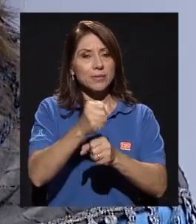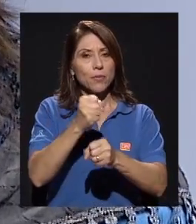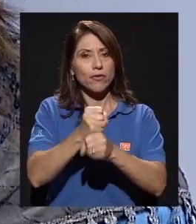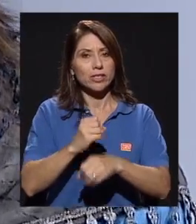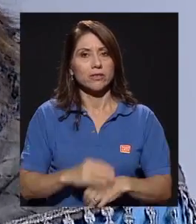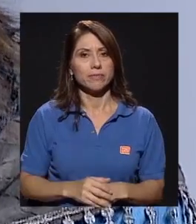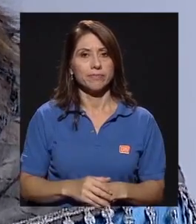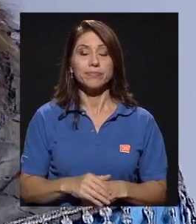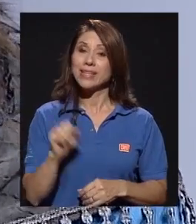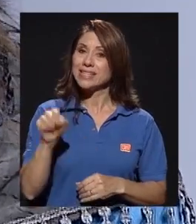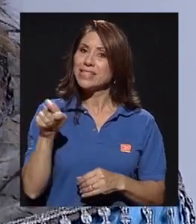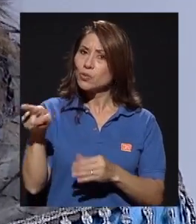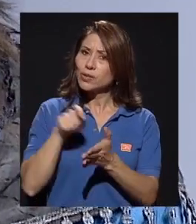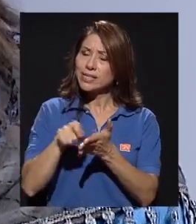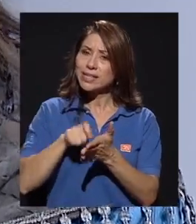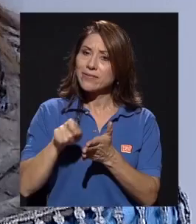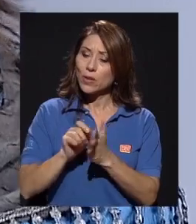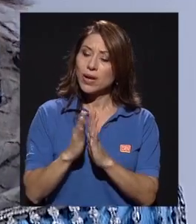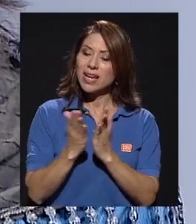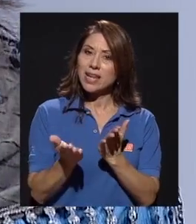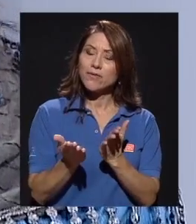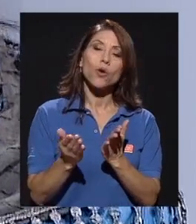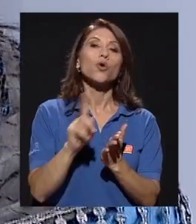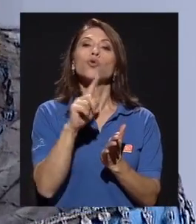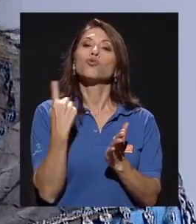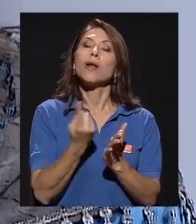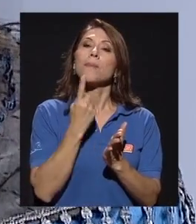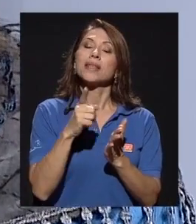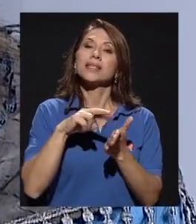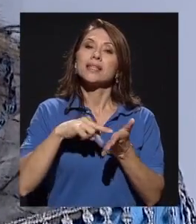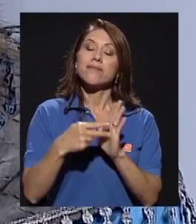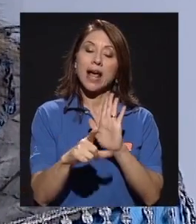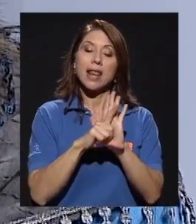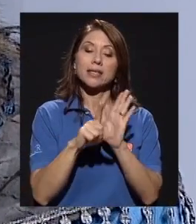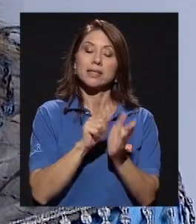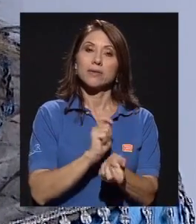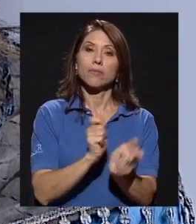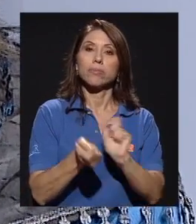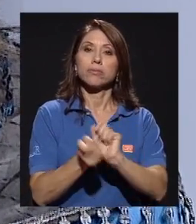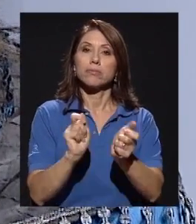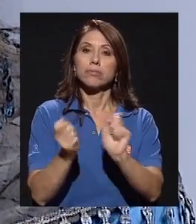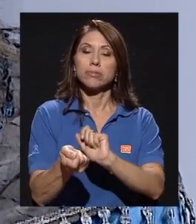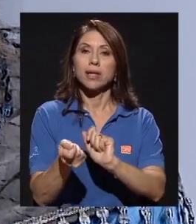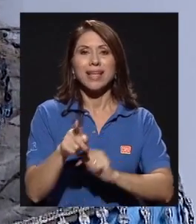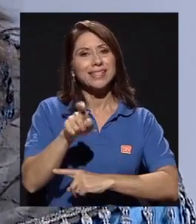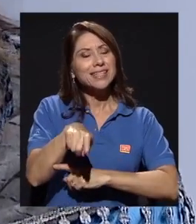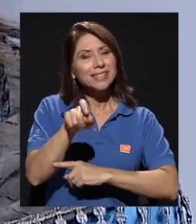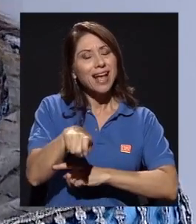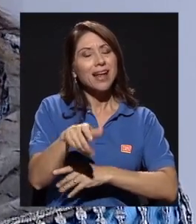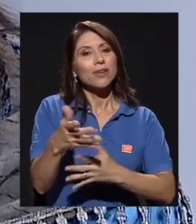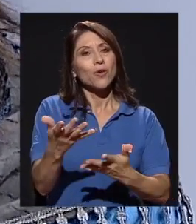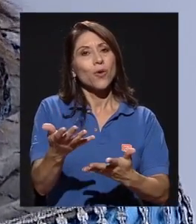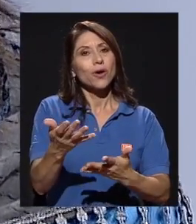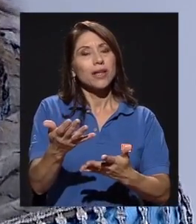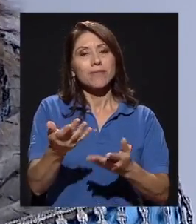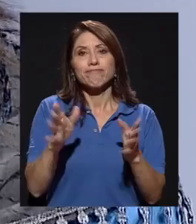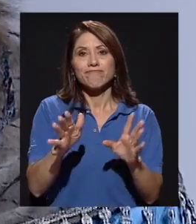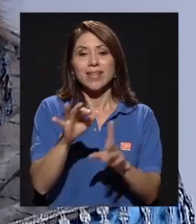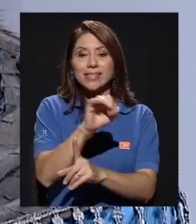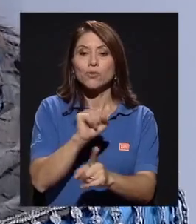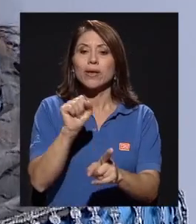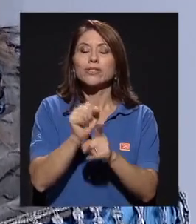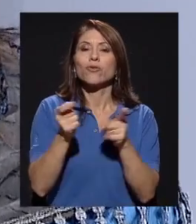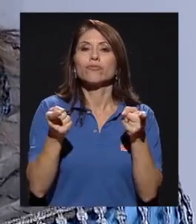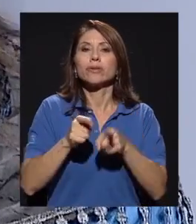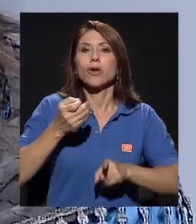decía que más que realizar cambios en las legislaciones y en las leyes modific era necesario modificar las prácticas cotidianas